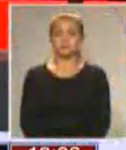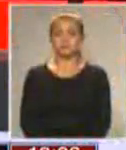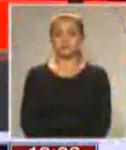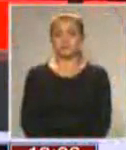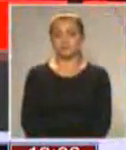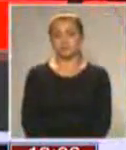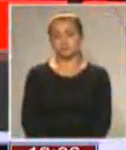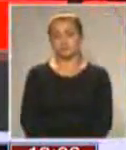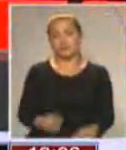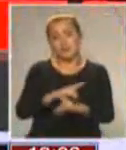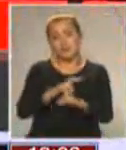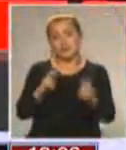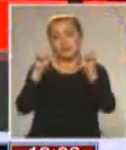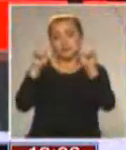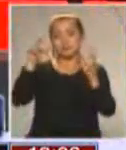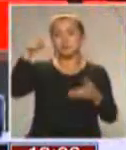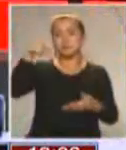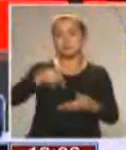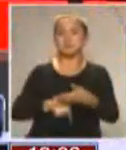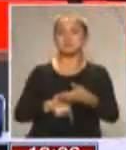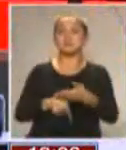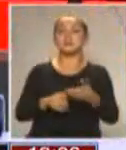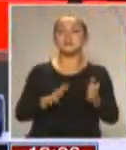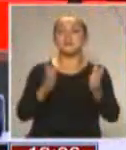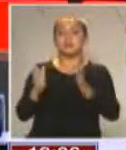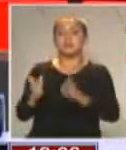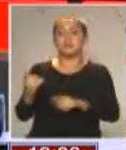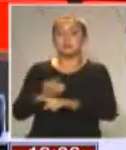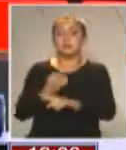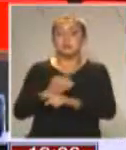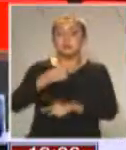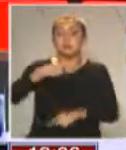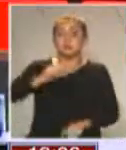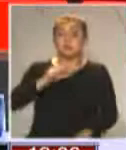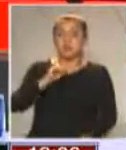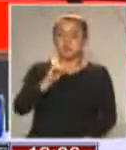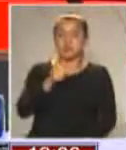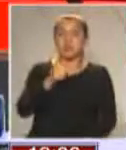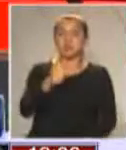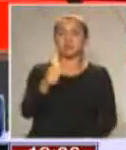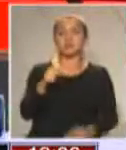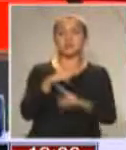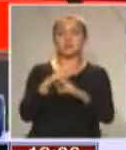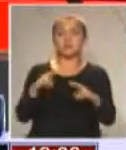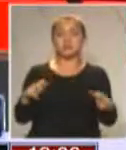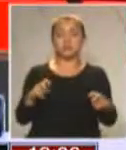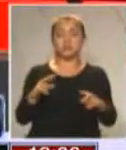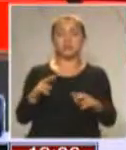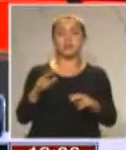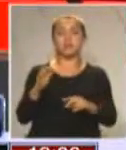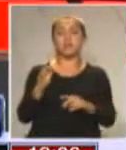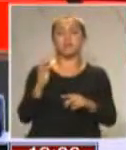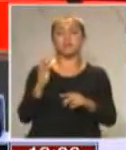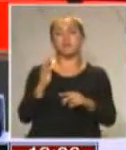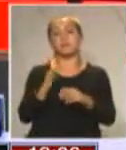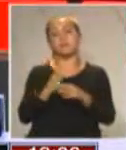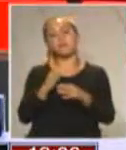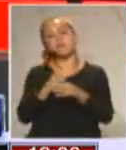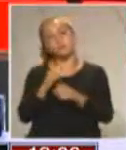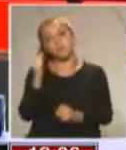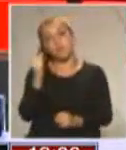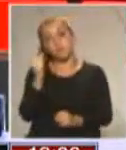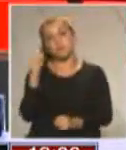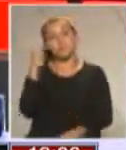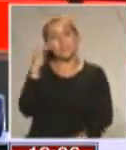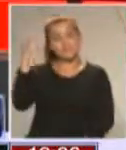Bueno, vamos a analizar este tema, vamos a profundizar en él. Para eso conversamos con María Jara Quemada, directora de investigación de la Fundación Ciudadano Inteligente,